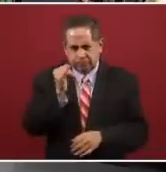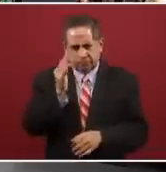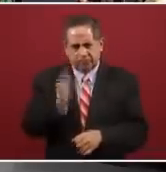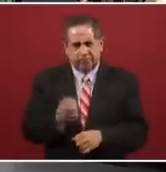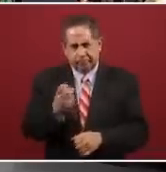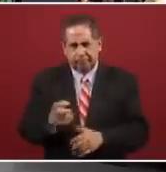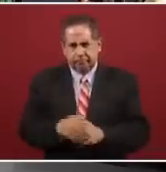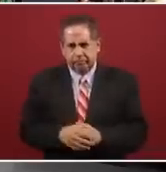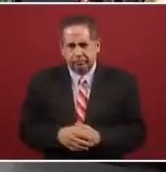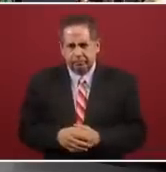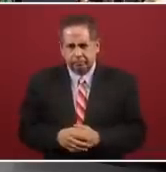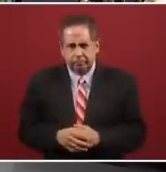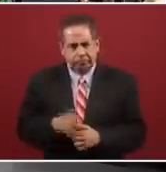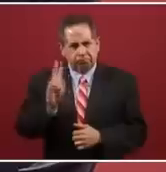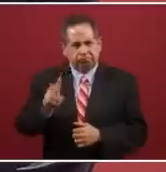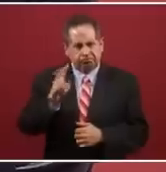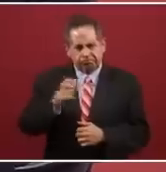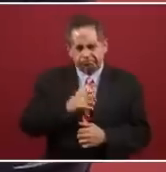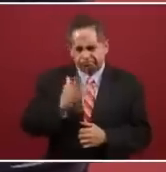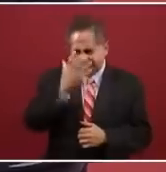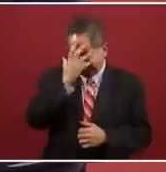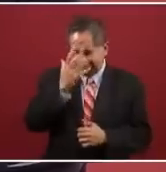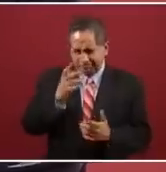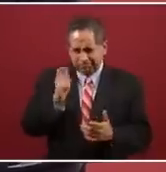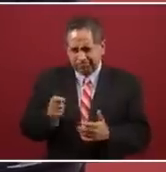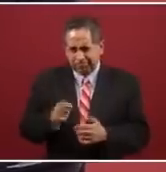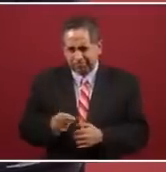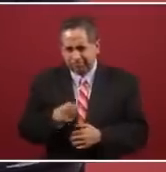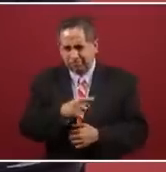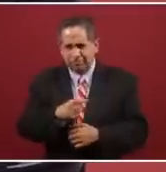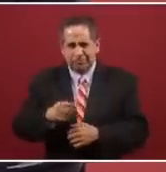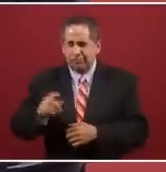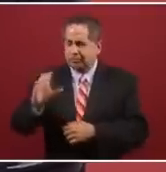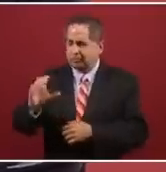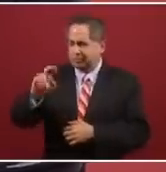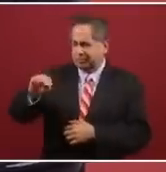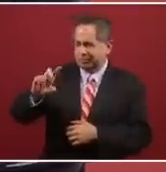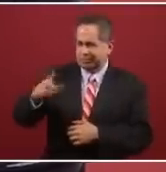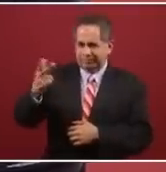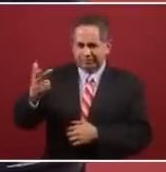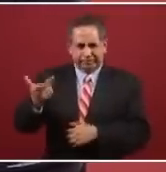Y es hasta una vergüenza que la Comisión de Derechos Humanos